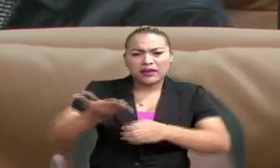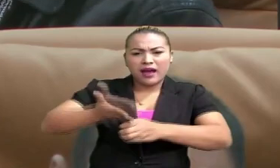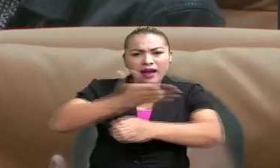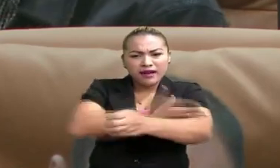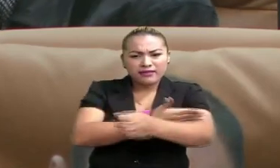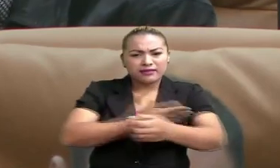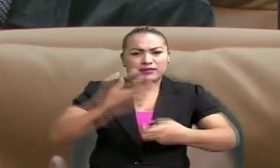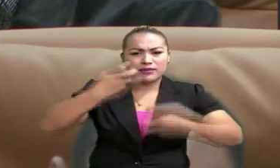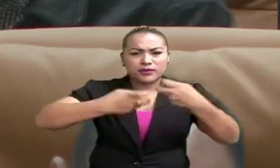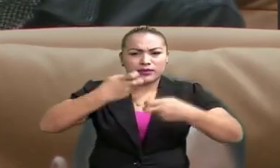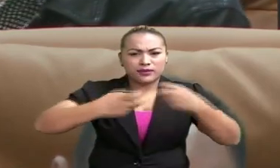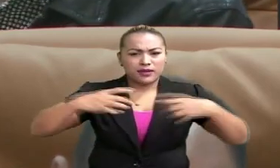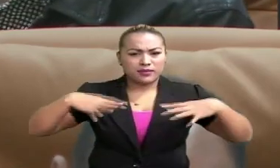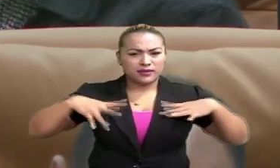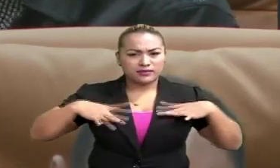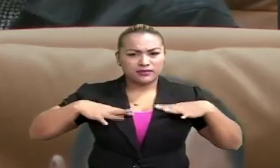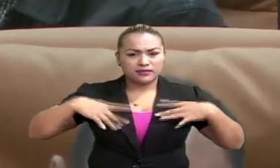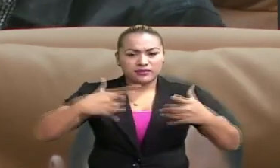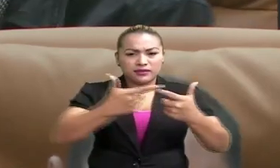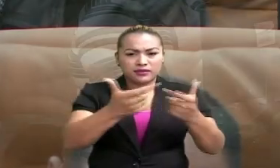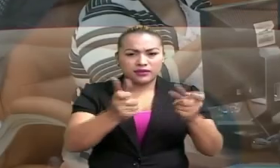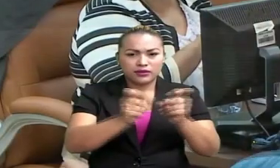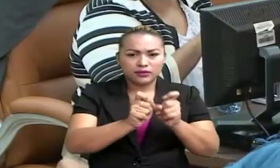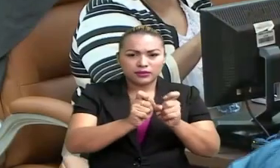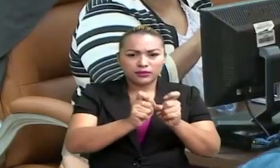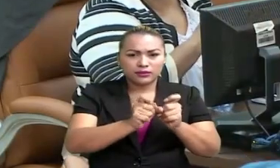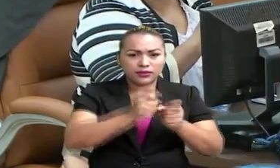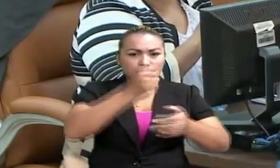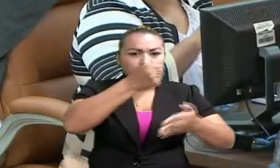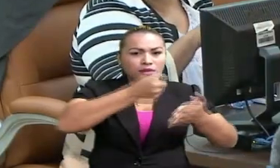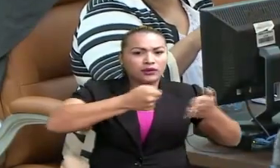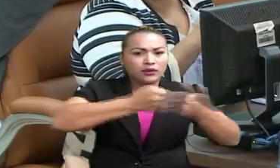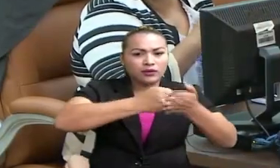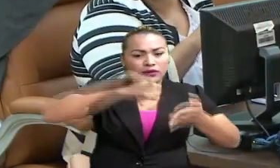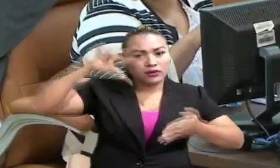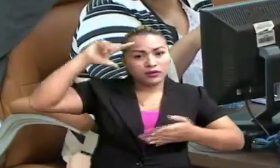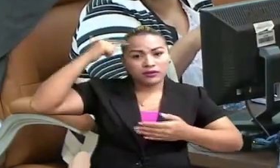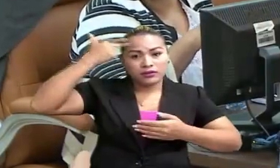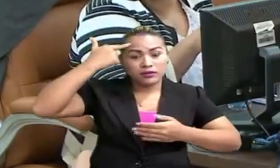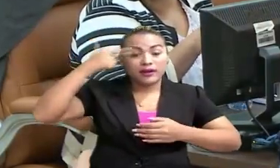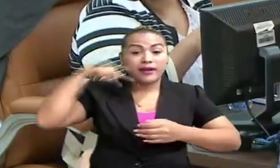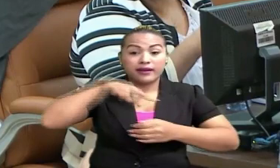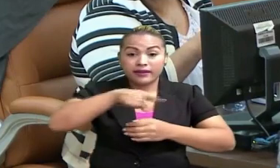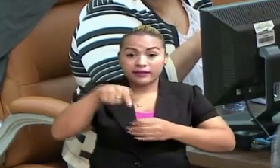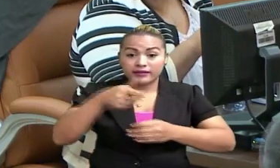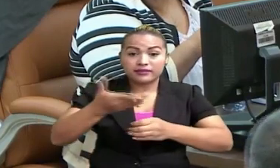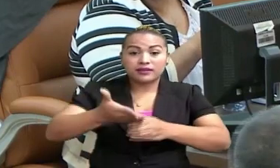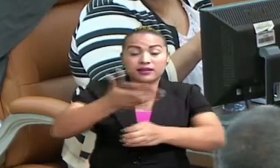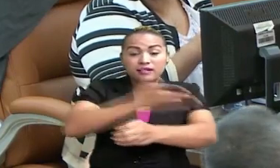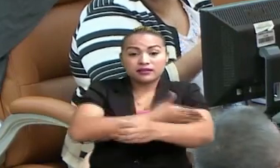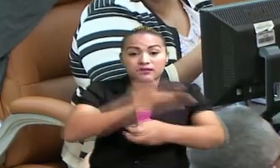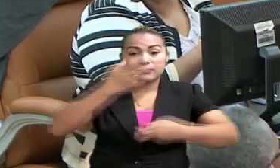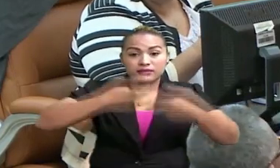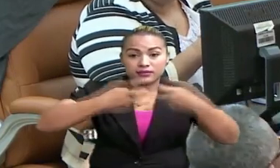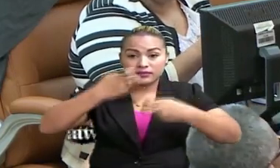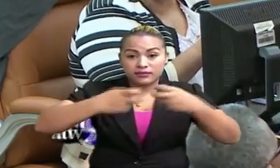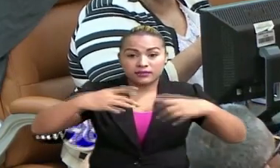Estado fallido, aunque les duela, eso fue un golpe de Estado fallido,